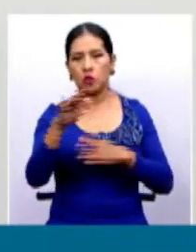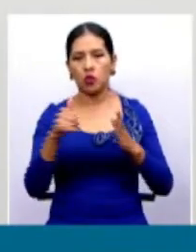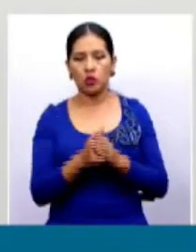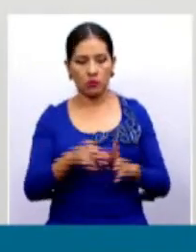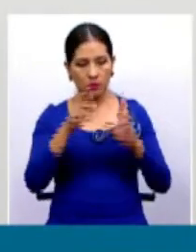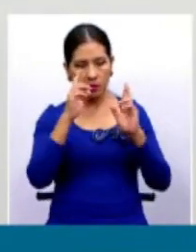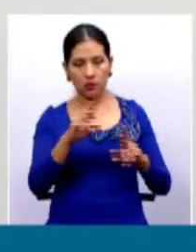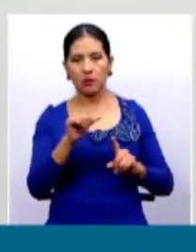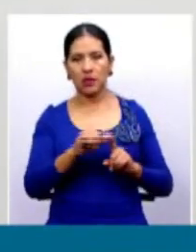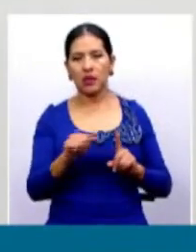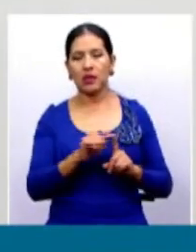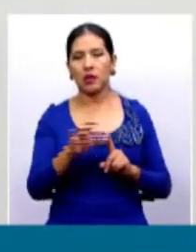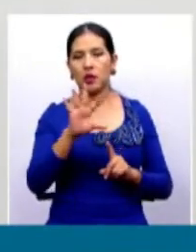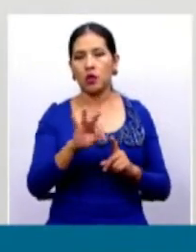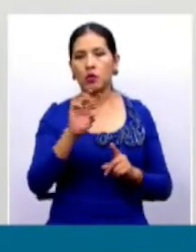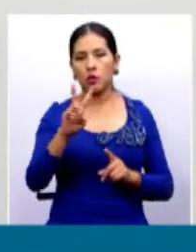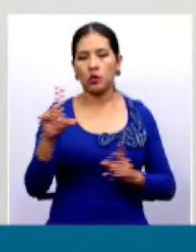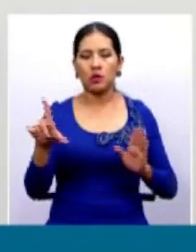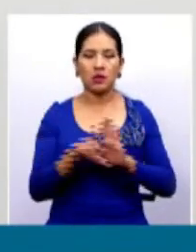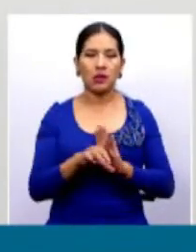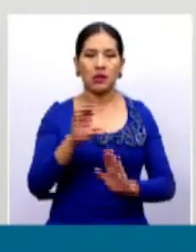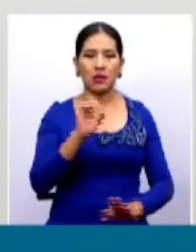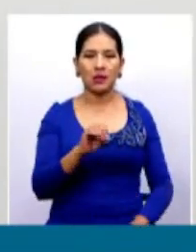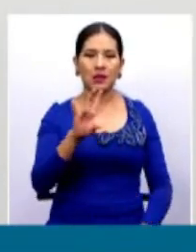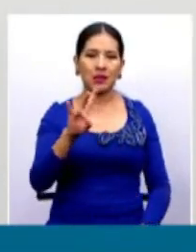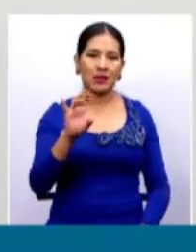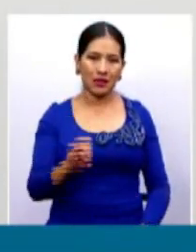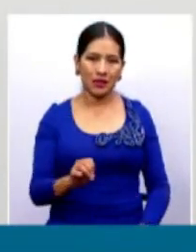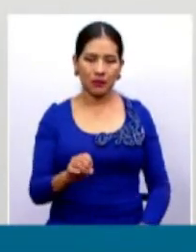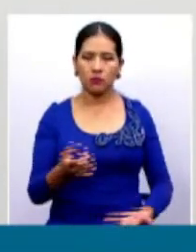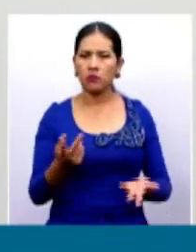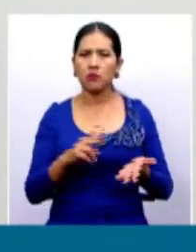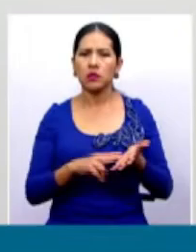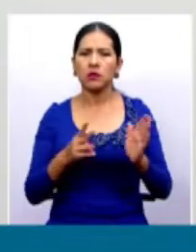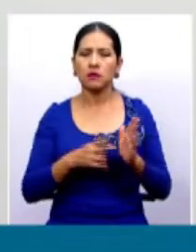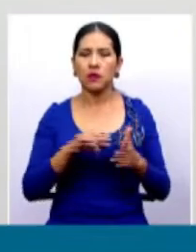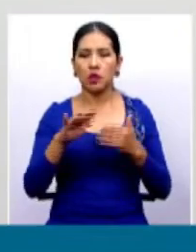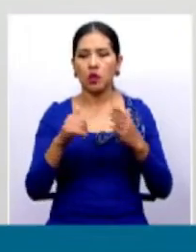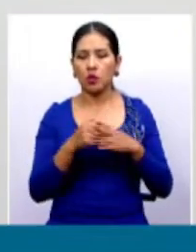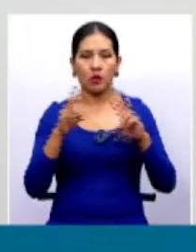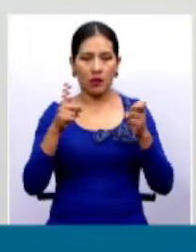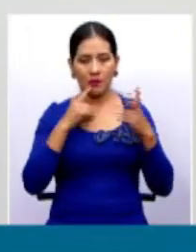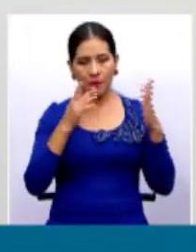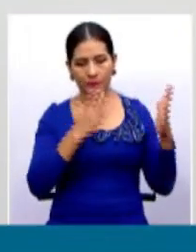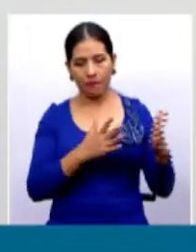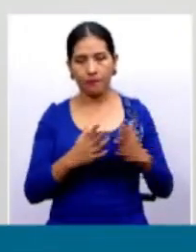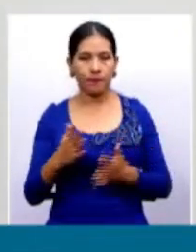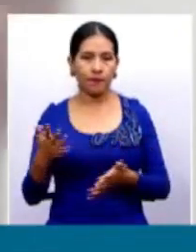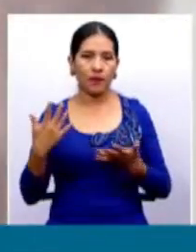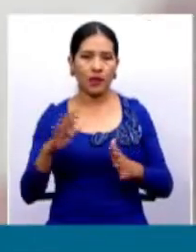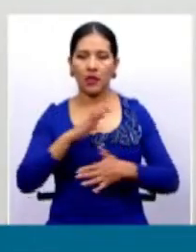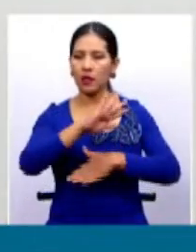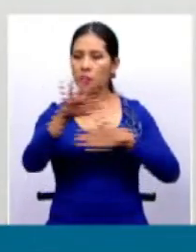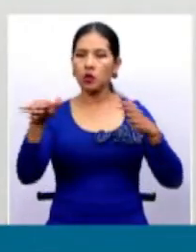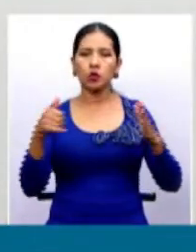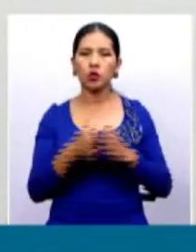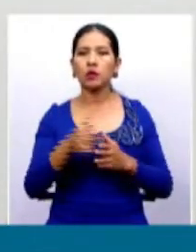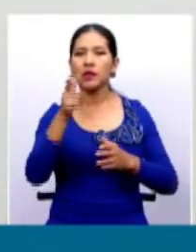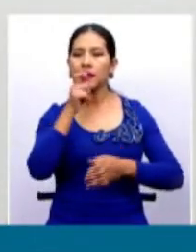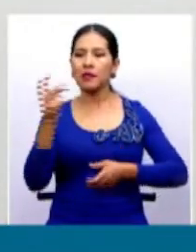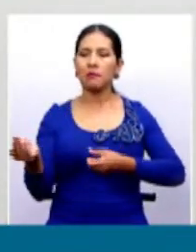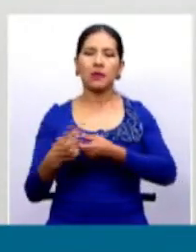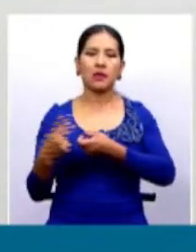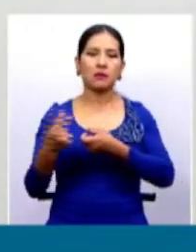artículo noventa y dos de la ley cero setenta que eso de manera con carácter preparatoria entre todos los actores